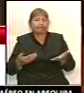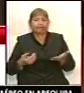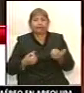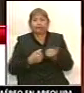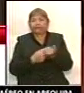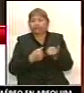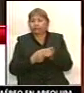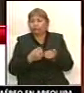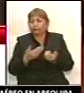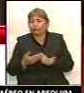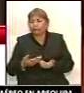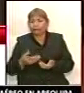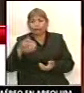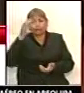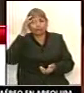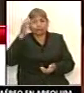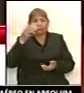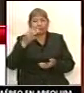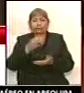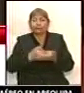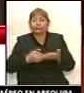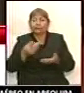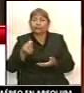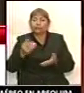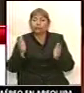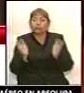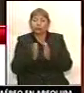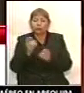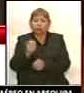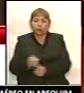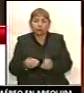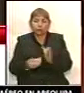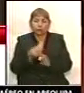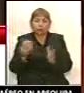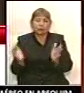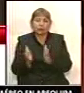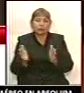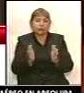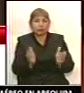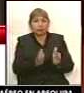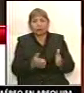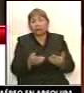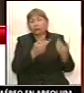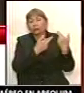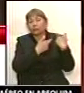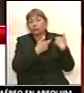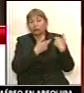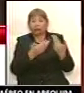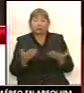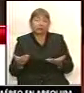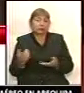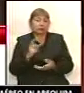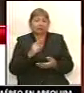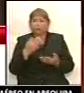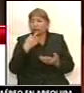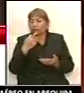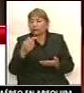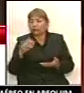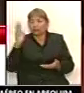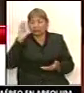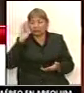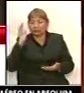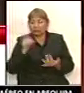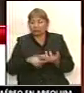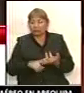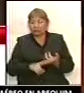sostenibilidad y la capacidad financiera de los pequeños agricultores, cuya responsabilidad no ha sido ni por desidia,